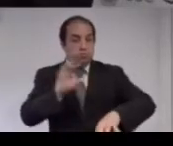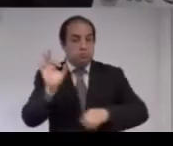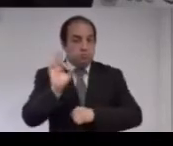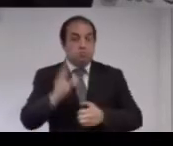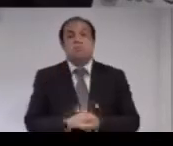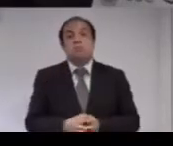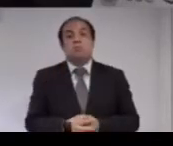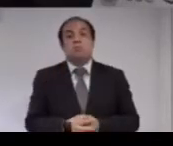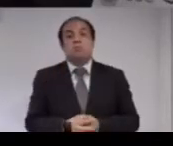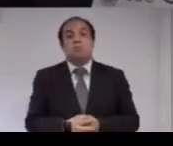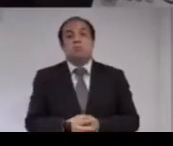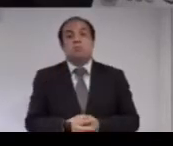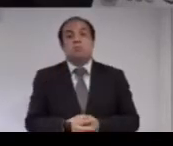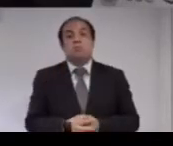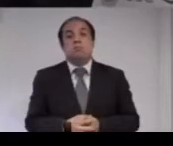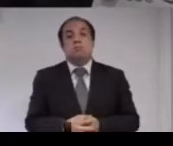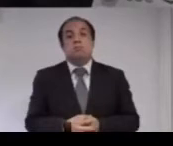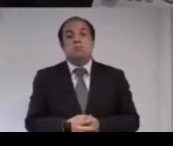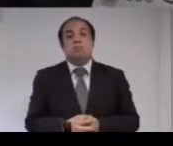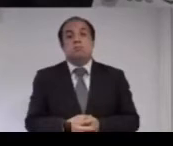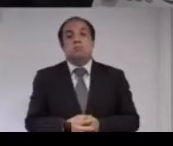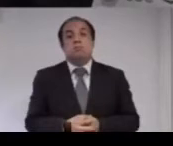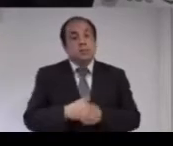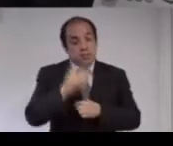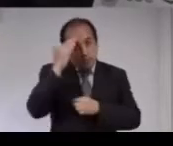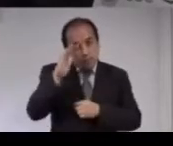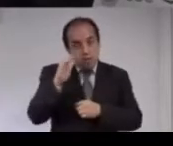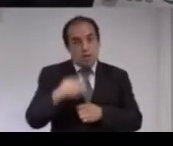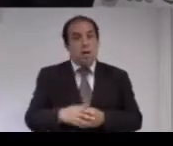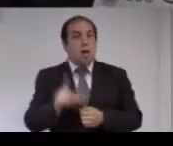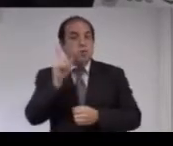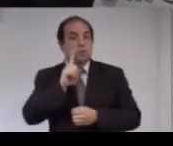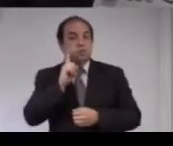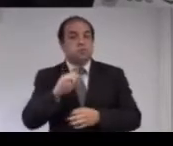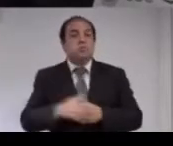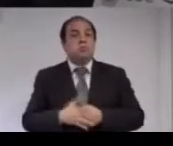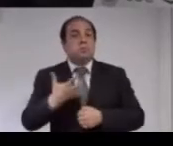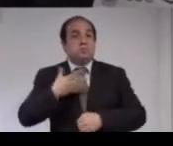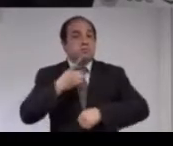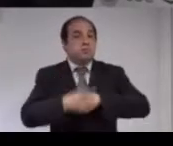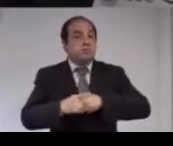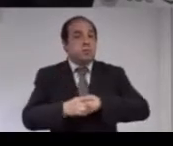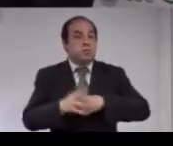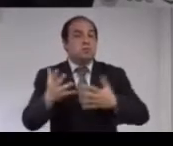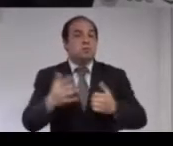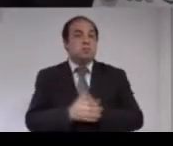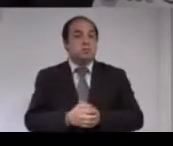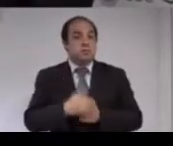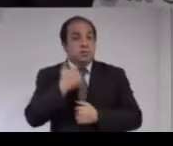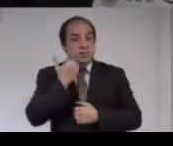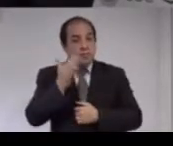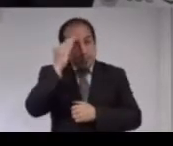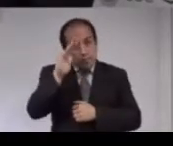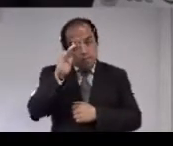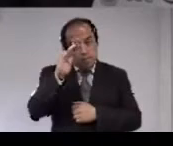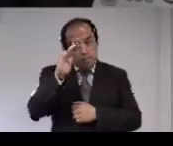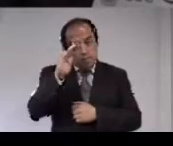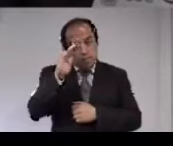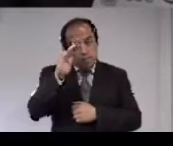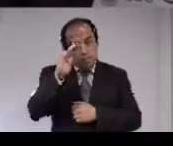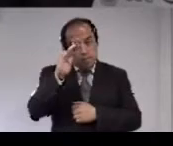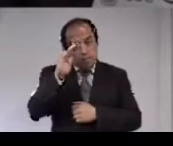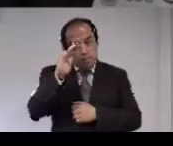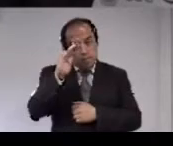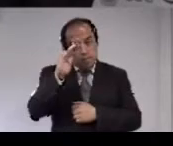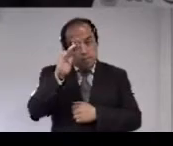y la gente quisiera saber, las manifestantes que resultaron afectadas, heridas, quisieran saber para cuándo